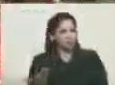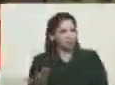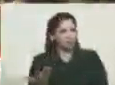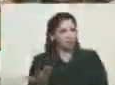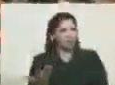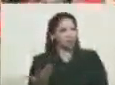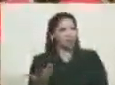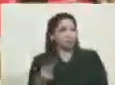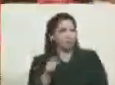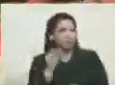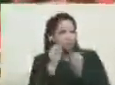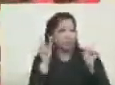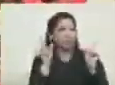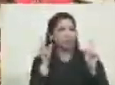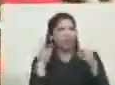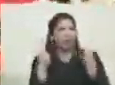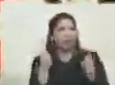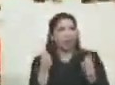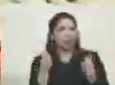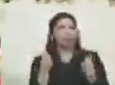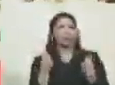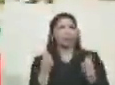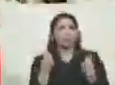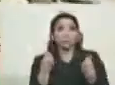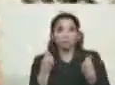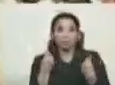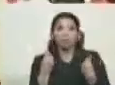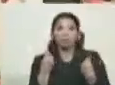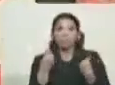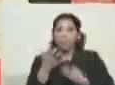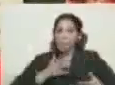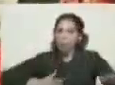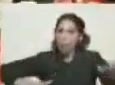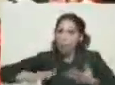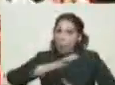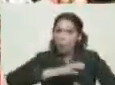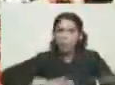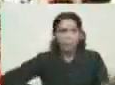Es impresionante el daño que son capaces de hacer ellos.